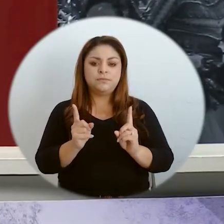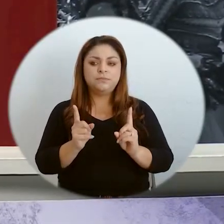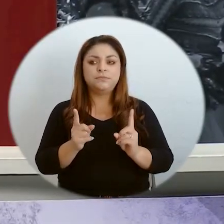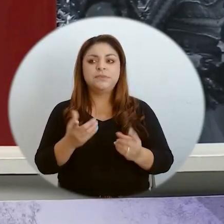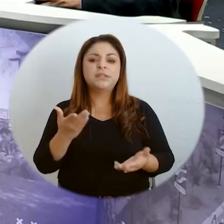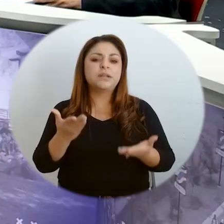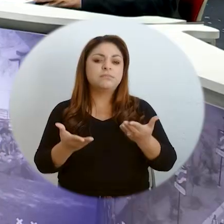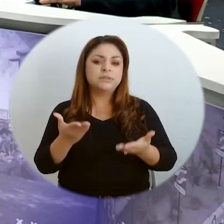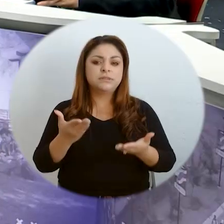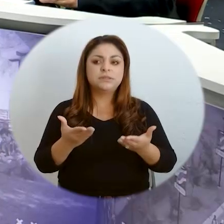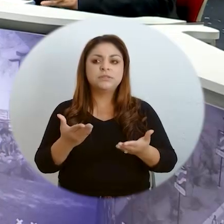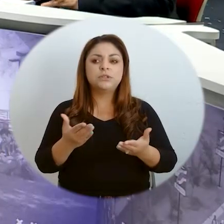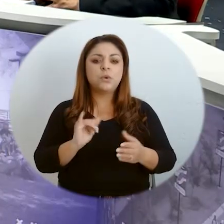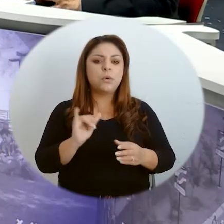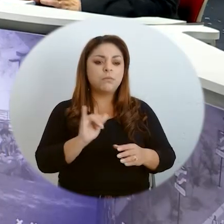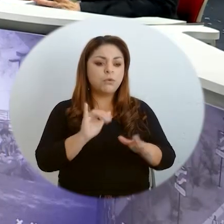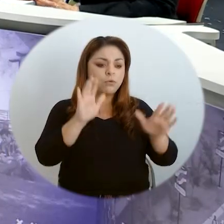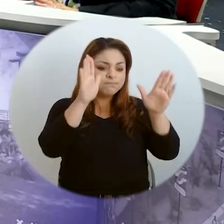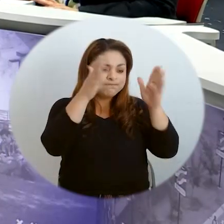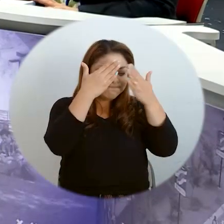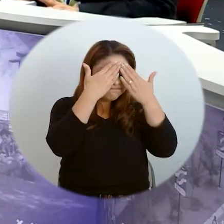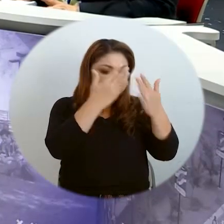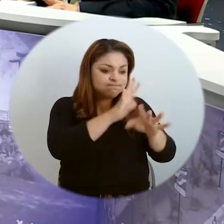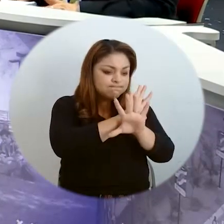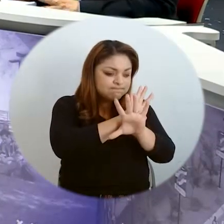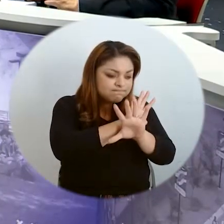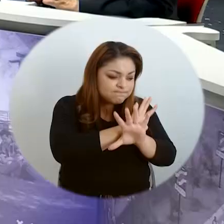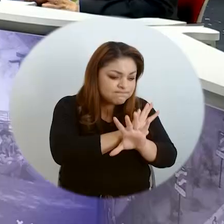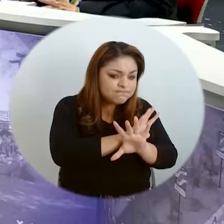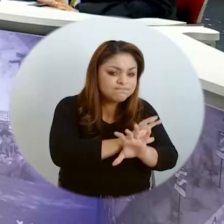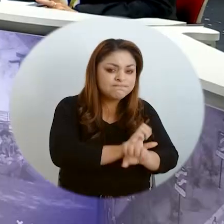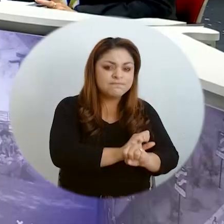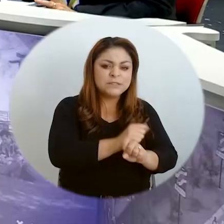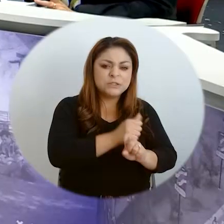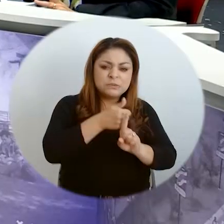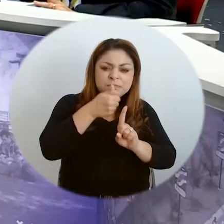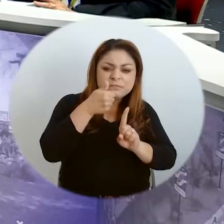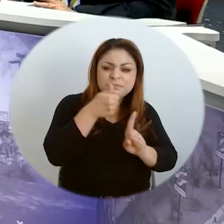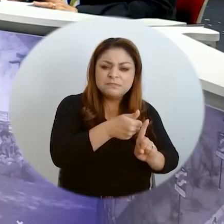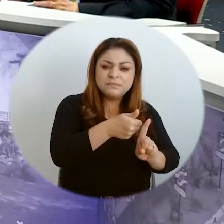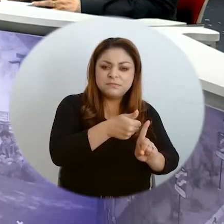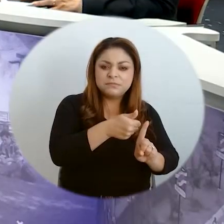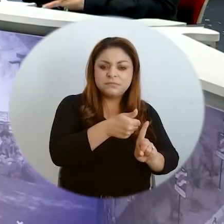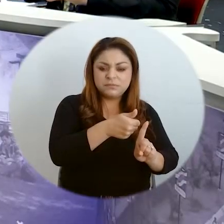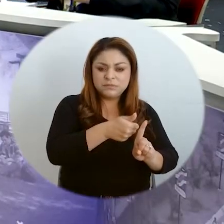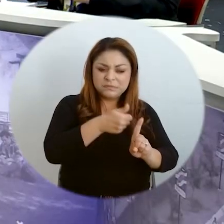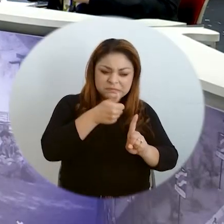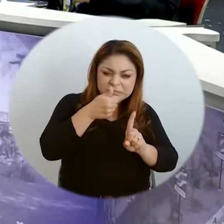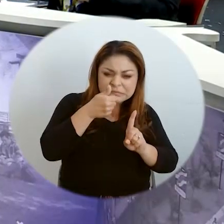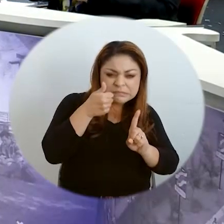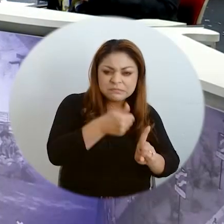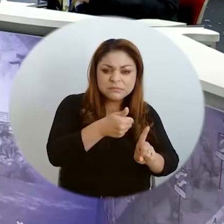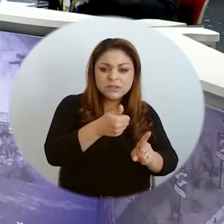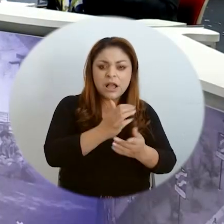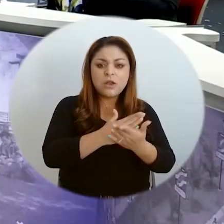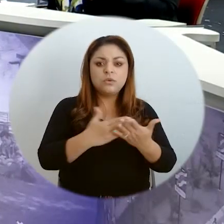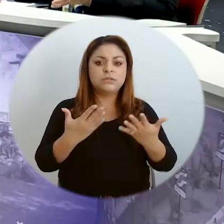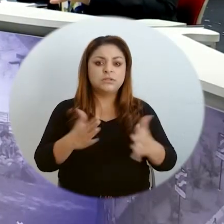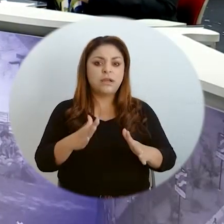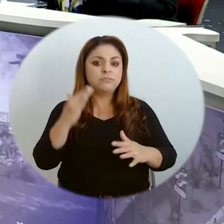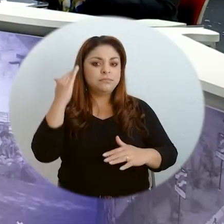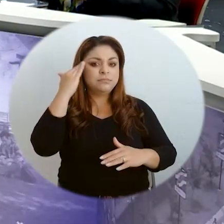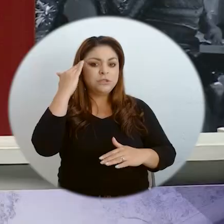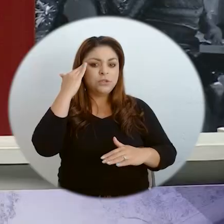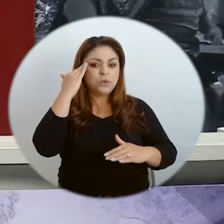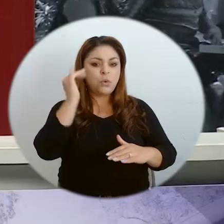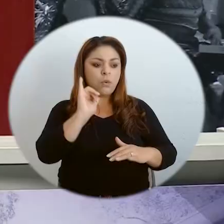ese conservadurismo como un aferrarse, un vincularse a algo que es